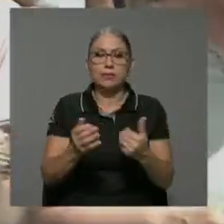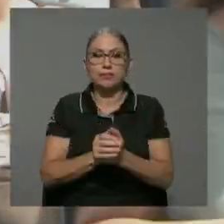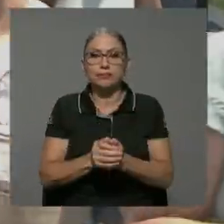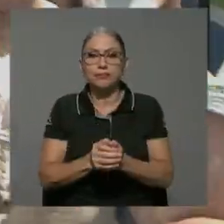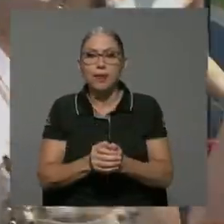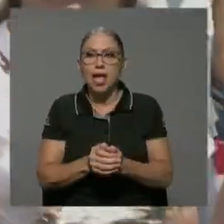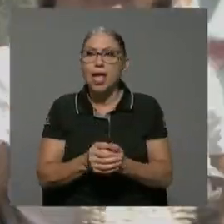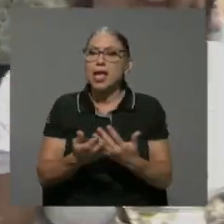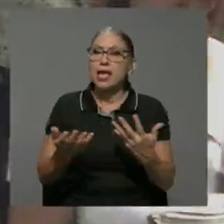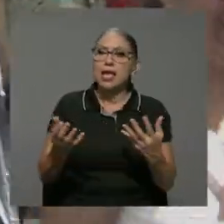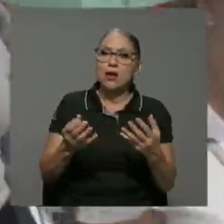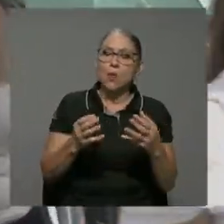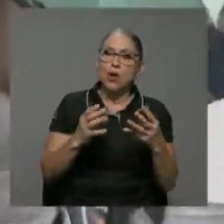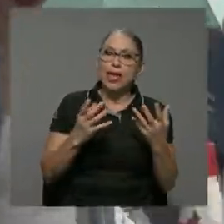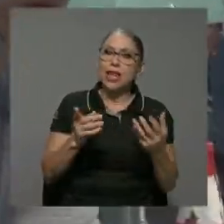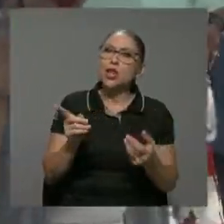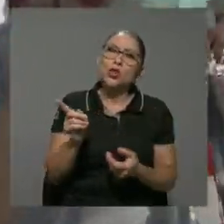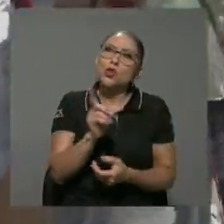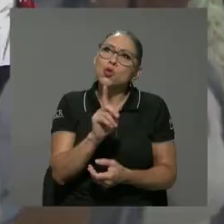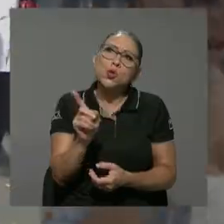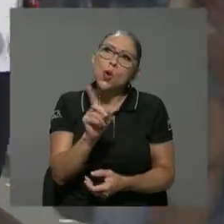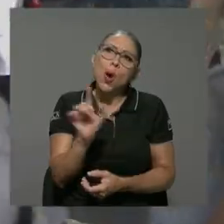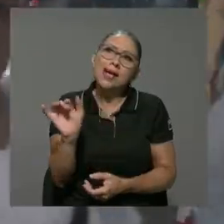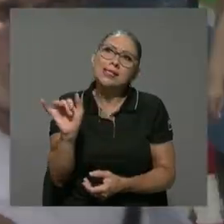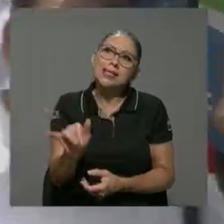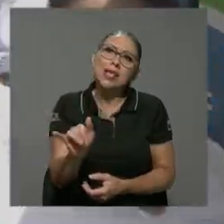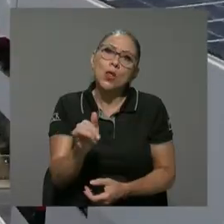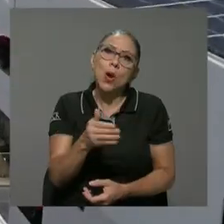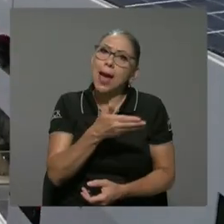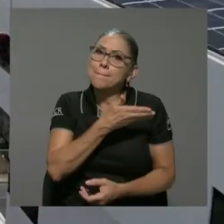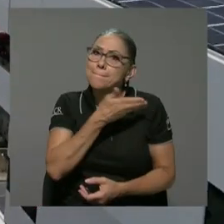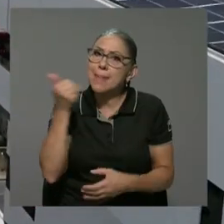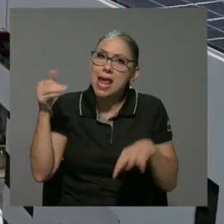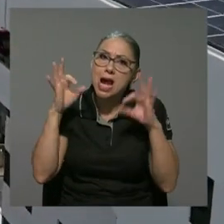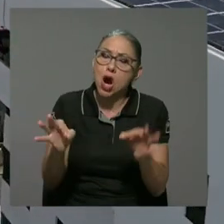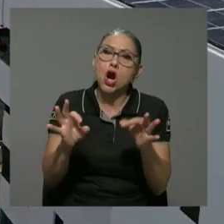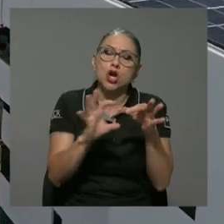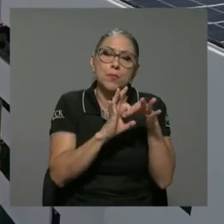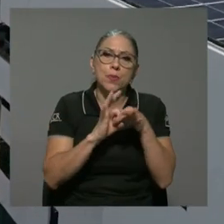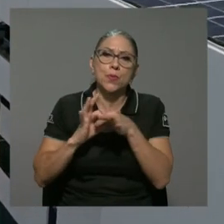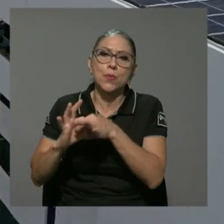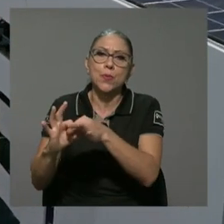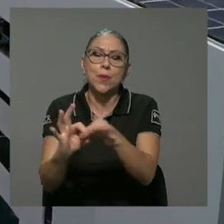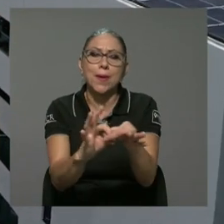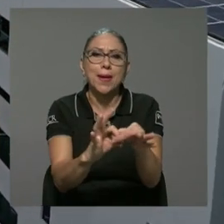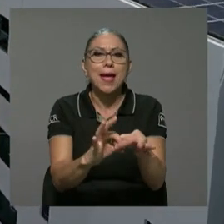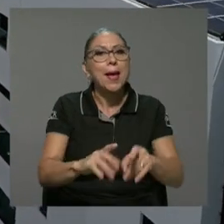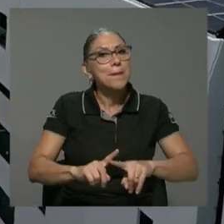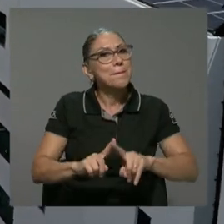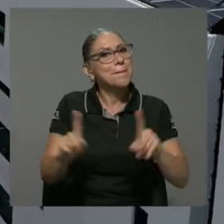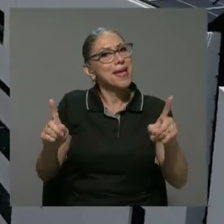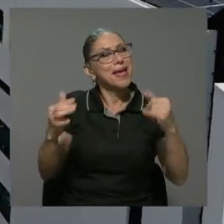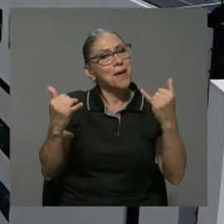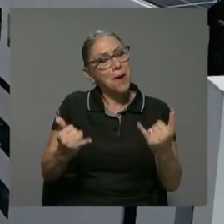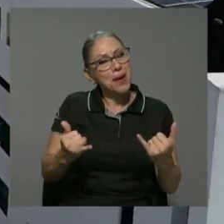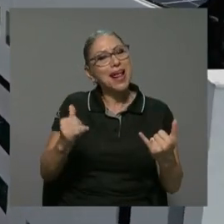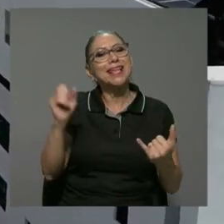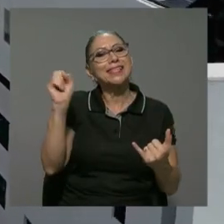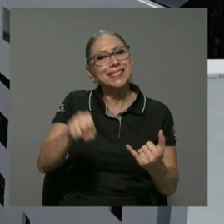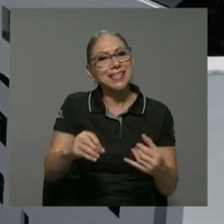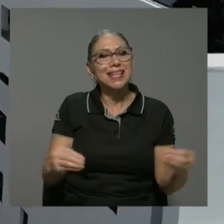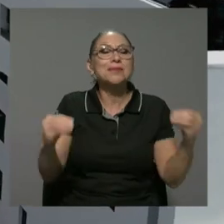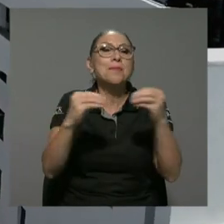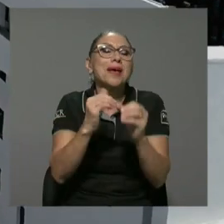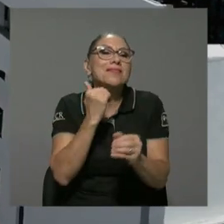pues no ha sido la mejor, en definitiva es mucho más fácil llegar, por ejemplo, a las sedes